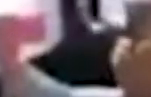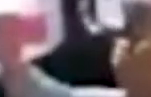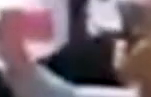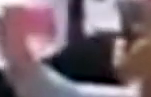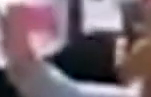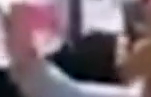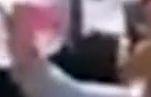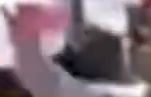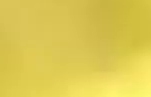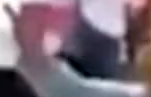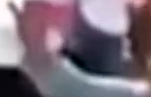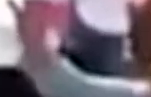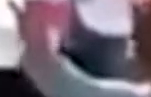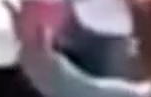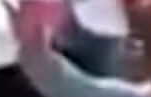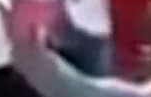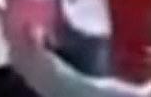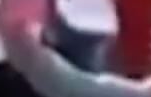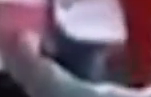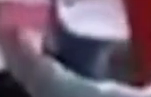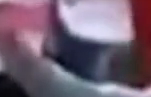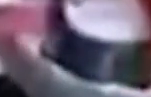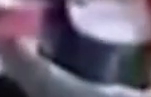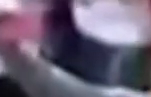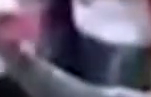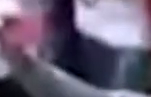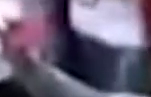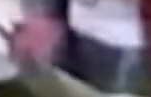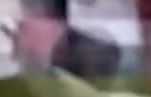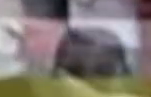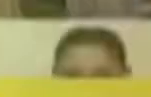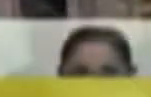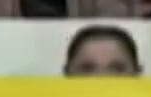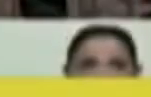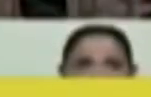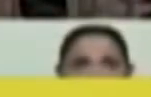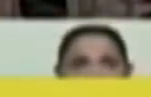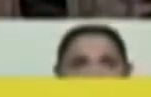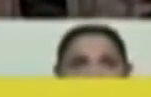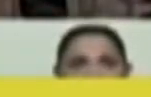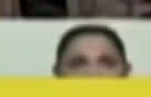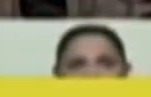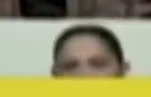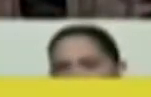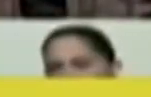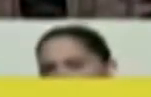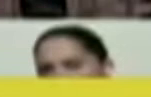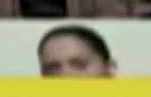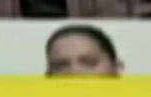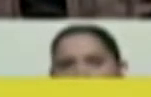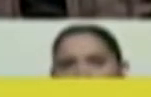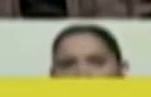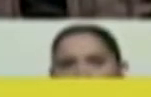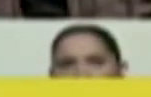Un gobierno de transición y tener elecciones libres. Dos horas después del juramento del opositor, Nicolás